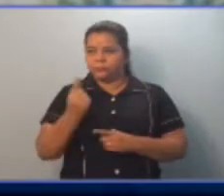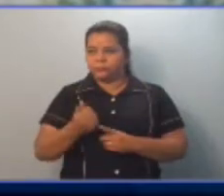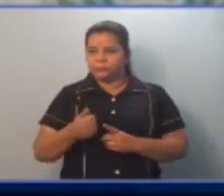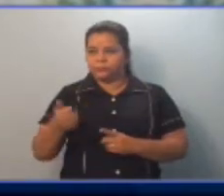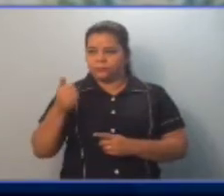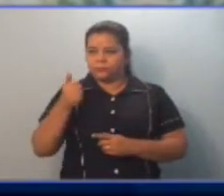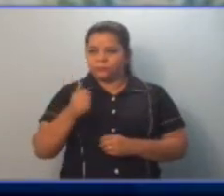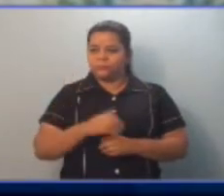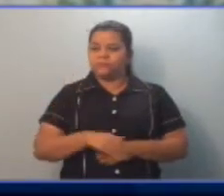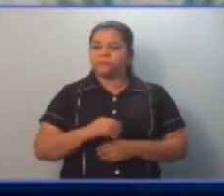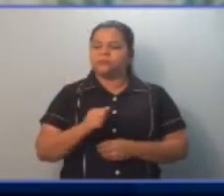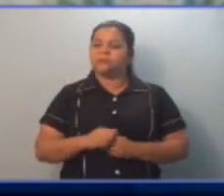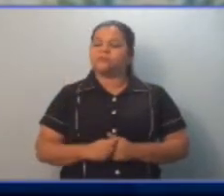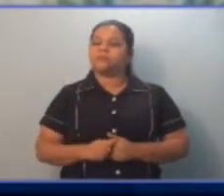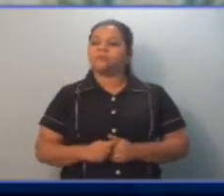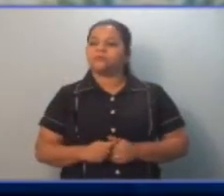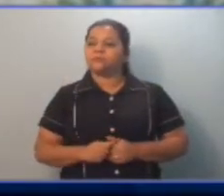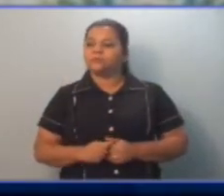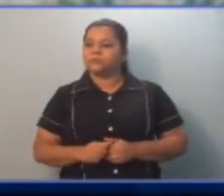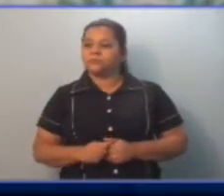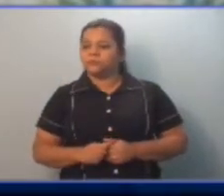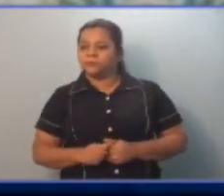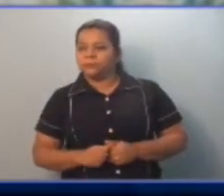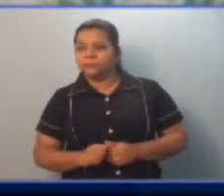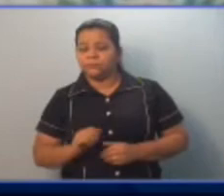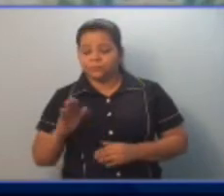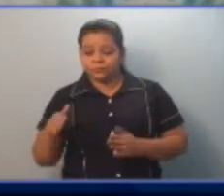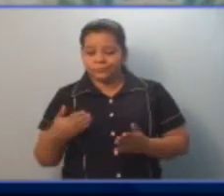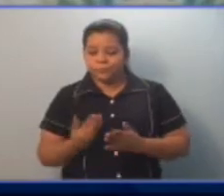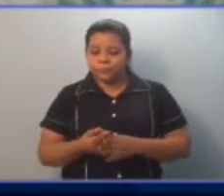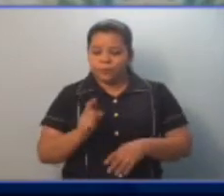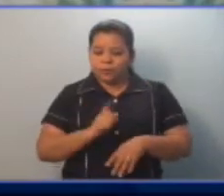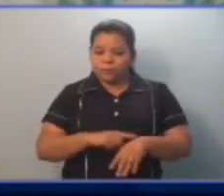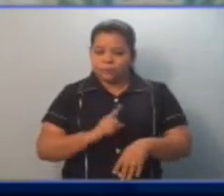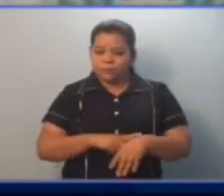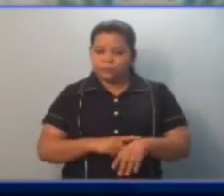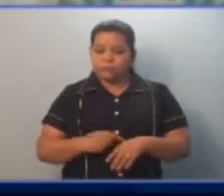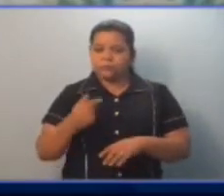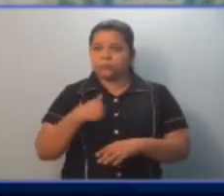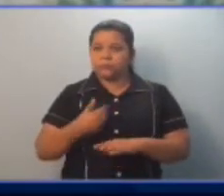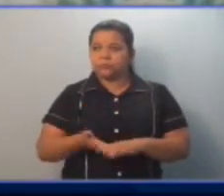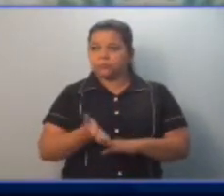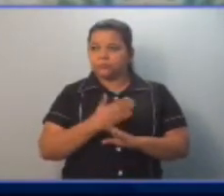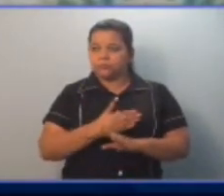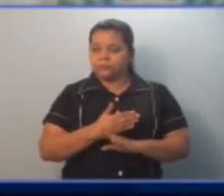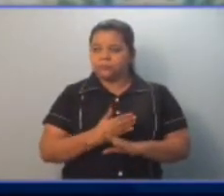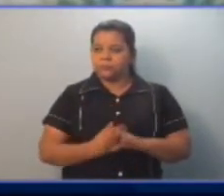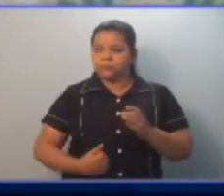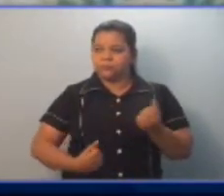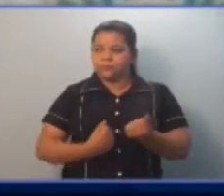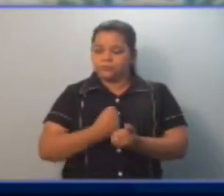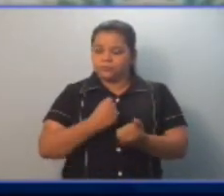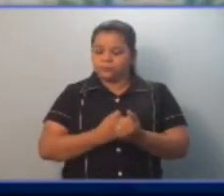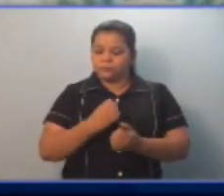de lo Constitucional. Durante el tiempo que estuve como colaborador jurídico,